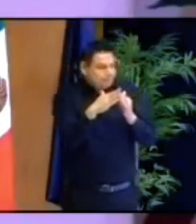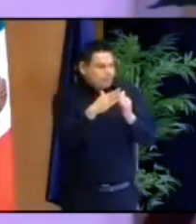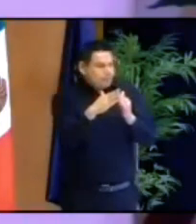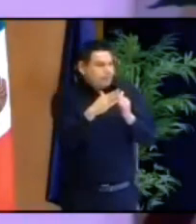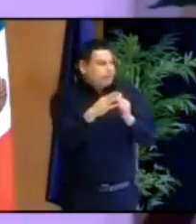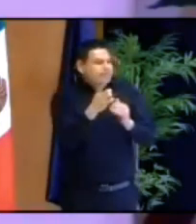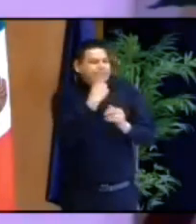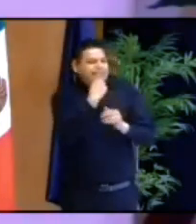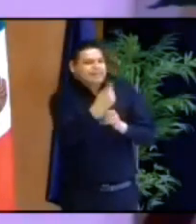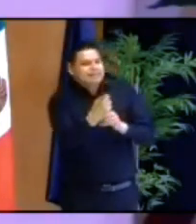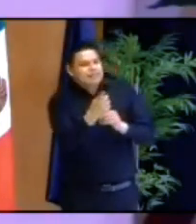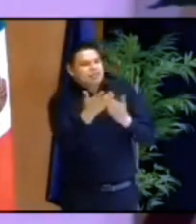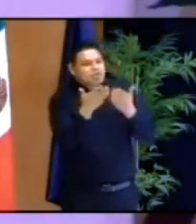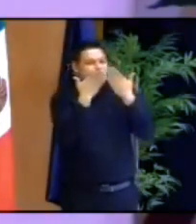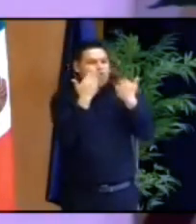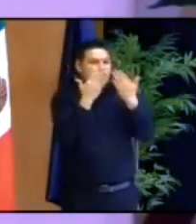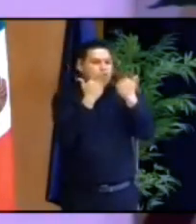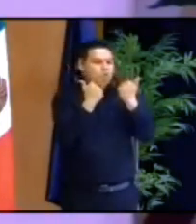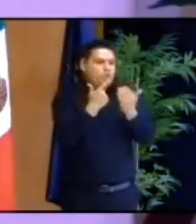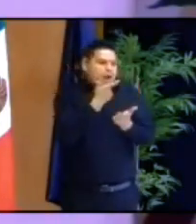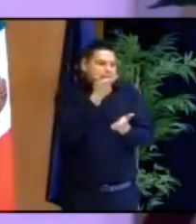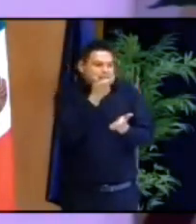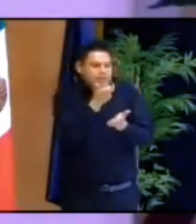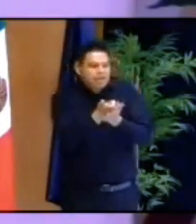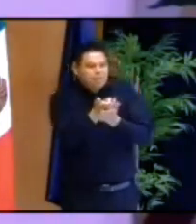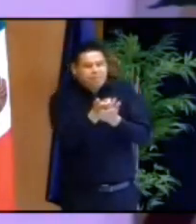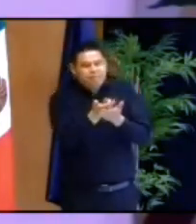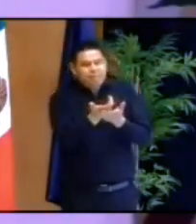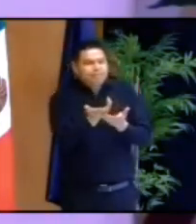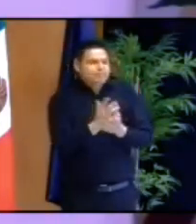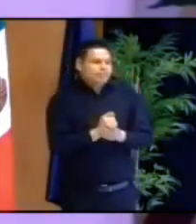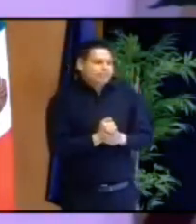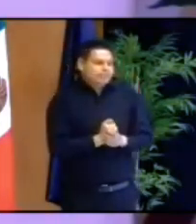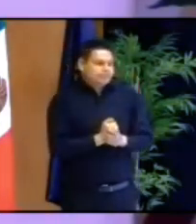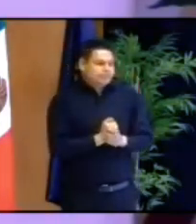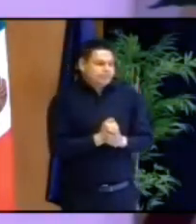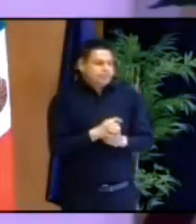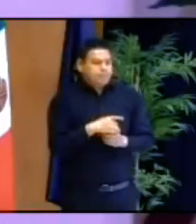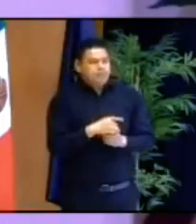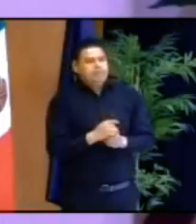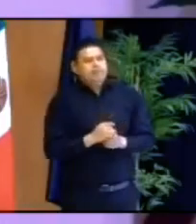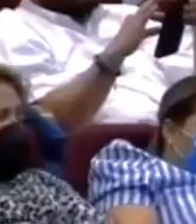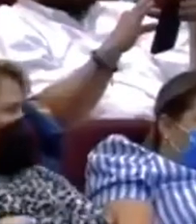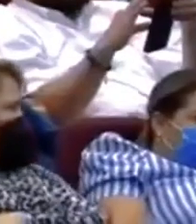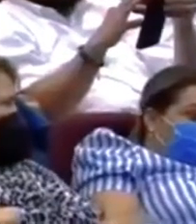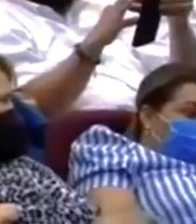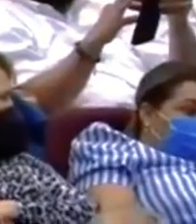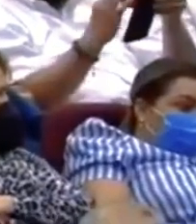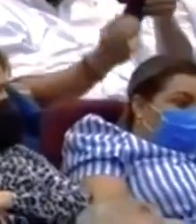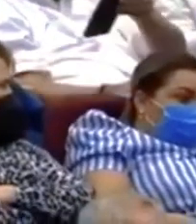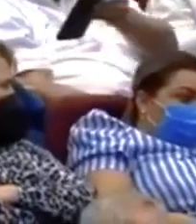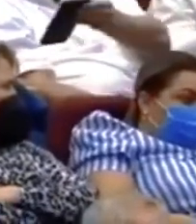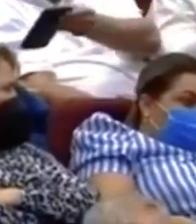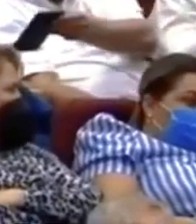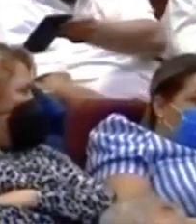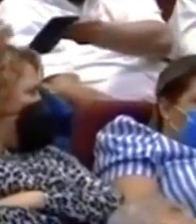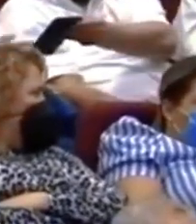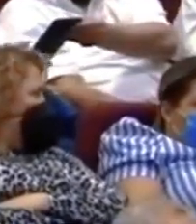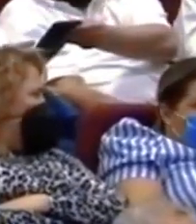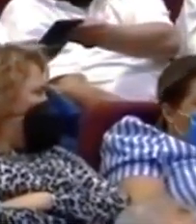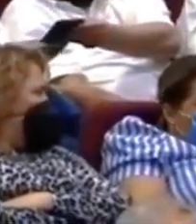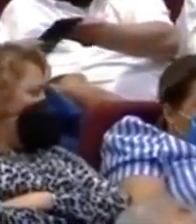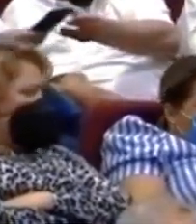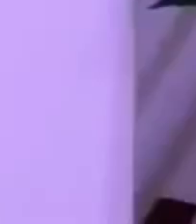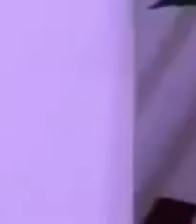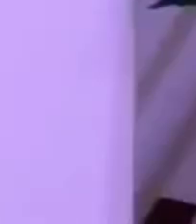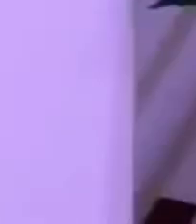Hasta dicen que no hay recursos para los refugios y todas esas cosas. Bueno, pues yo me pregunté, ¿por qué la mujer tiene que salir de